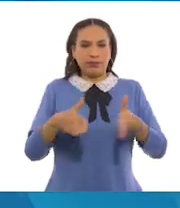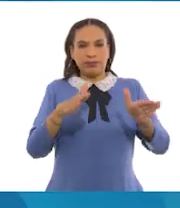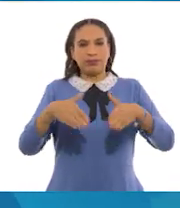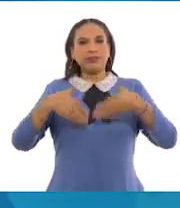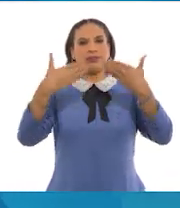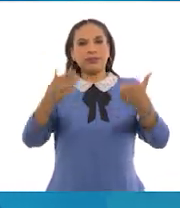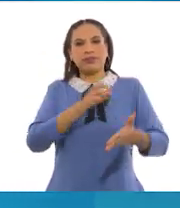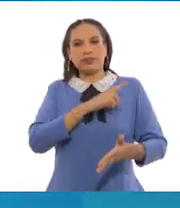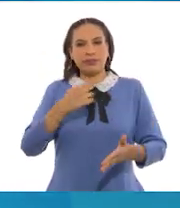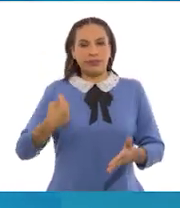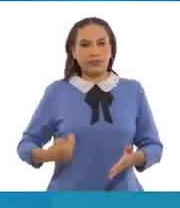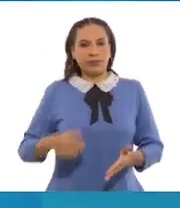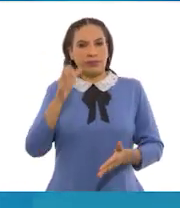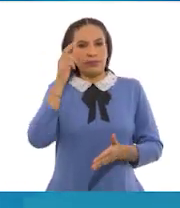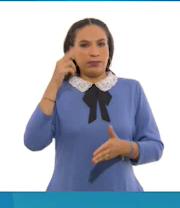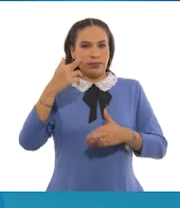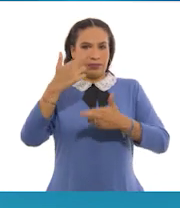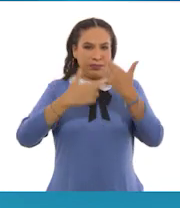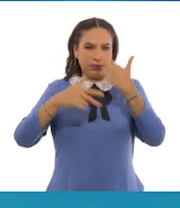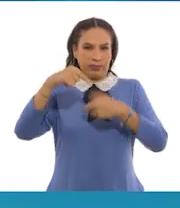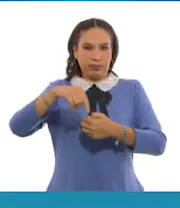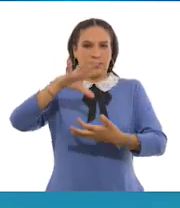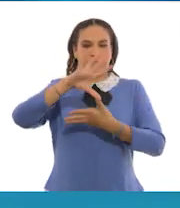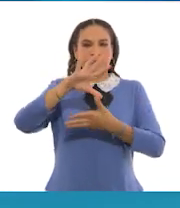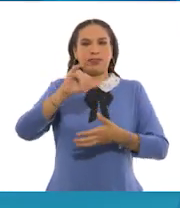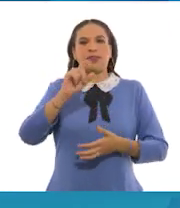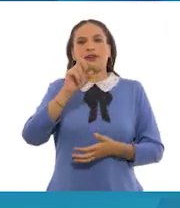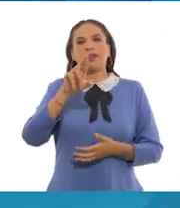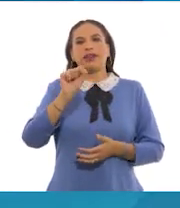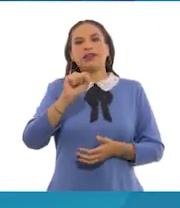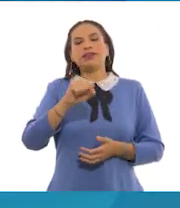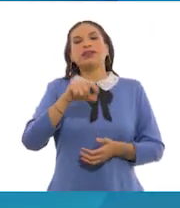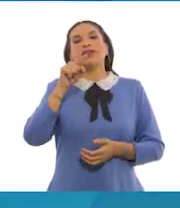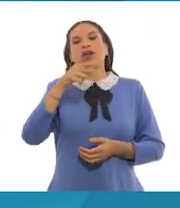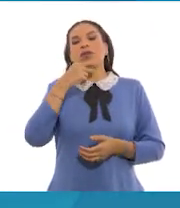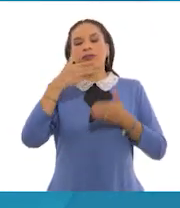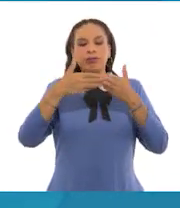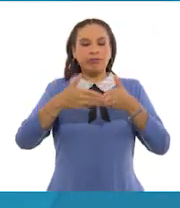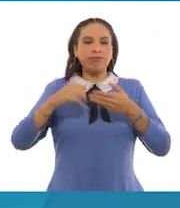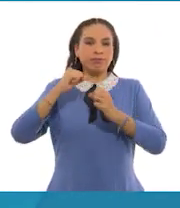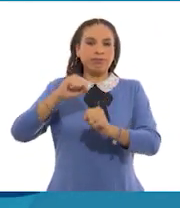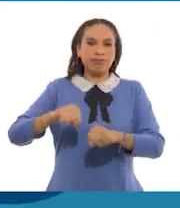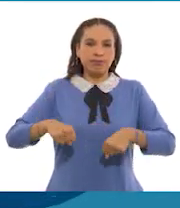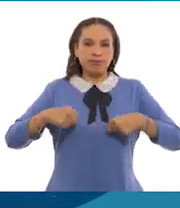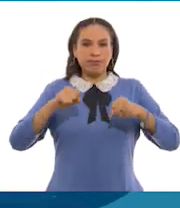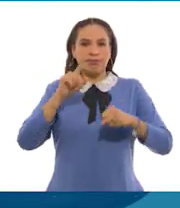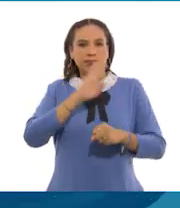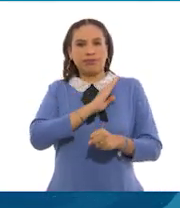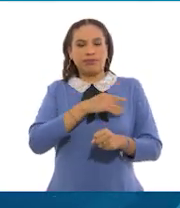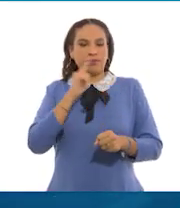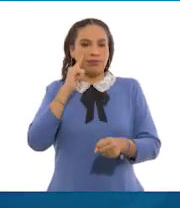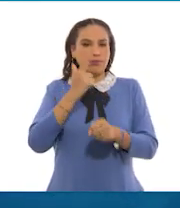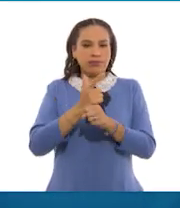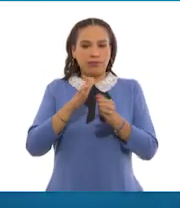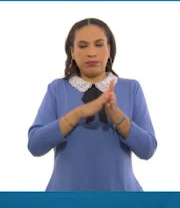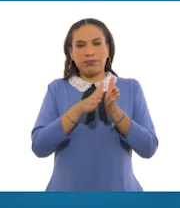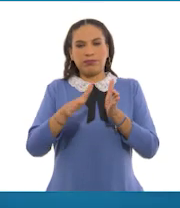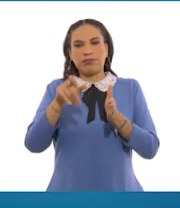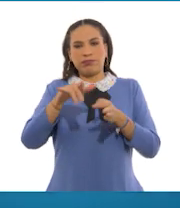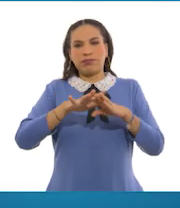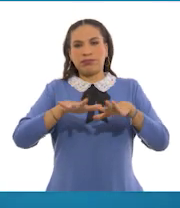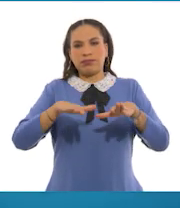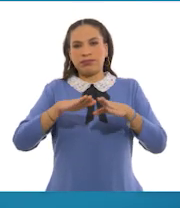llegar a China y regresar a América, Andrés de Urdaneta, un marinero español, logró encontrar una corriente